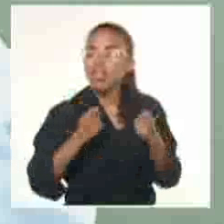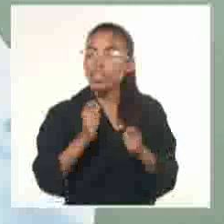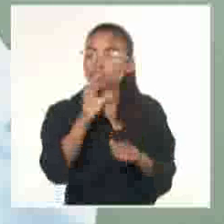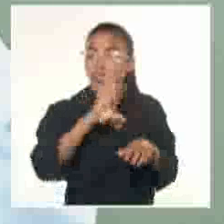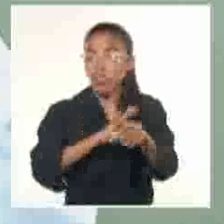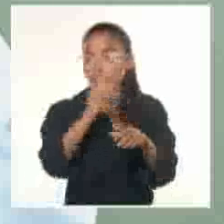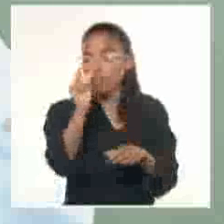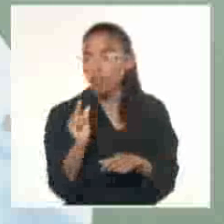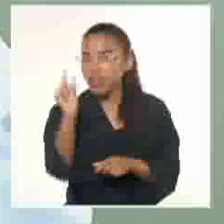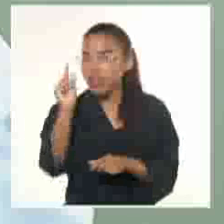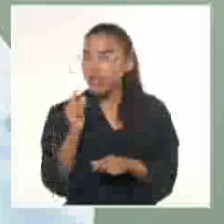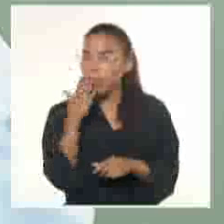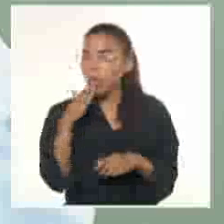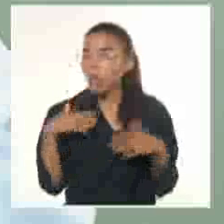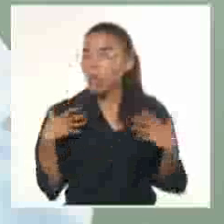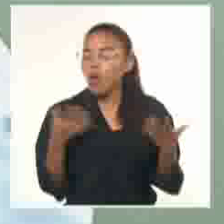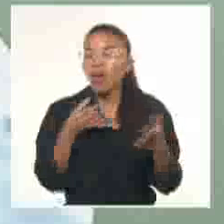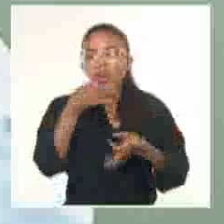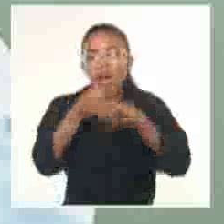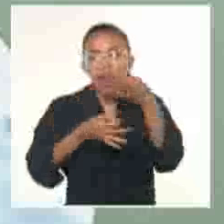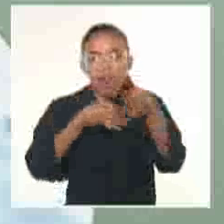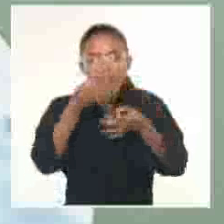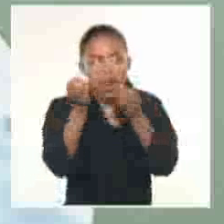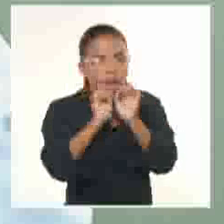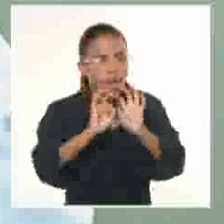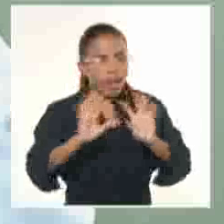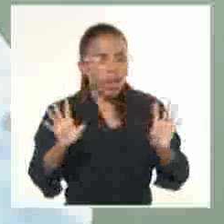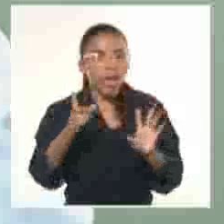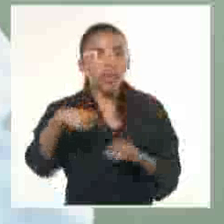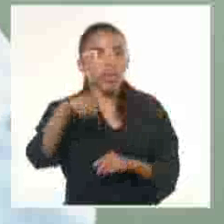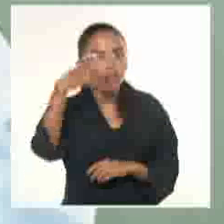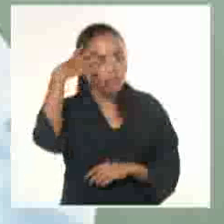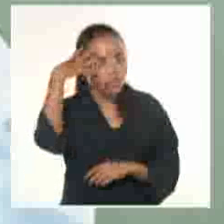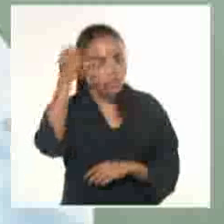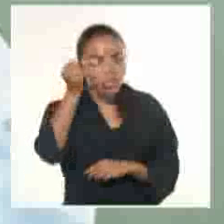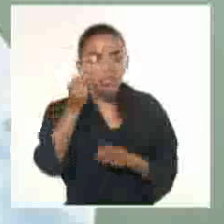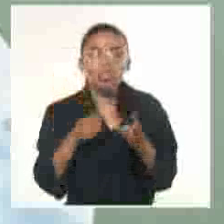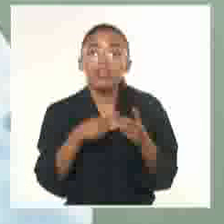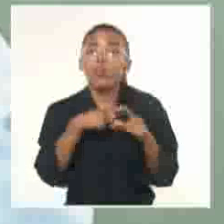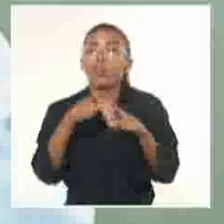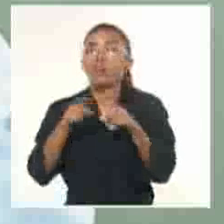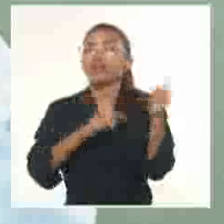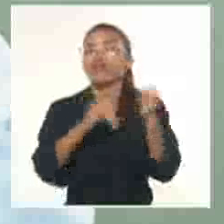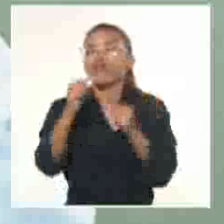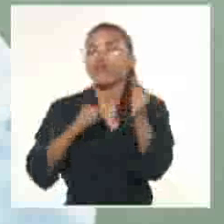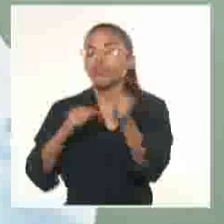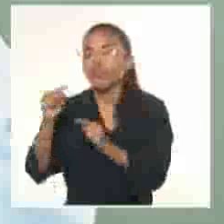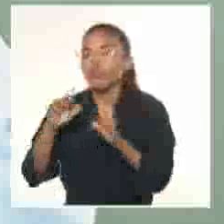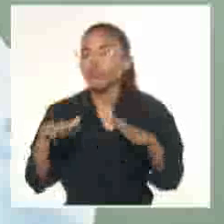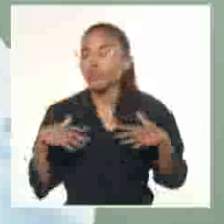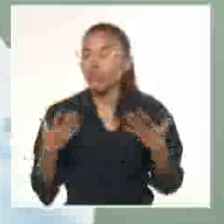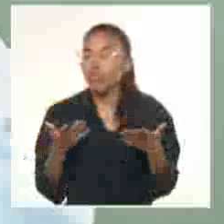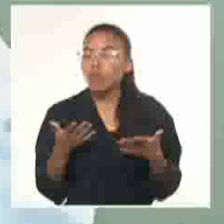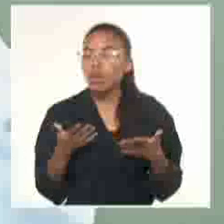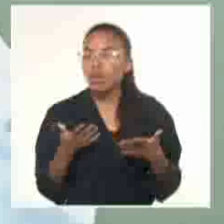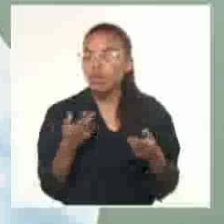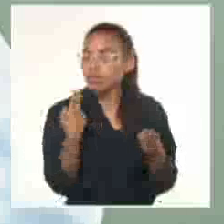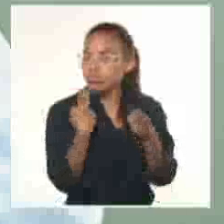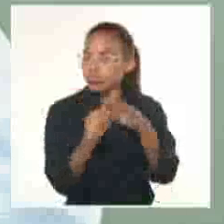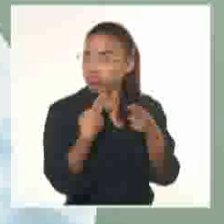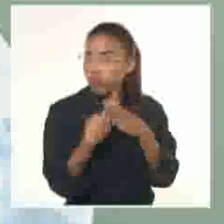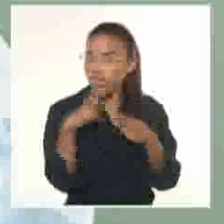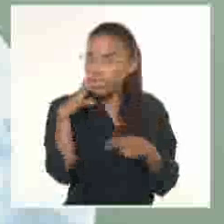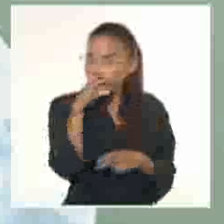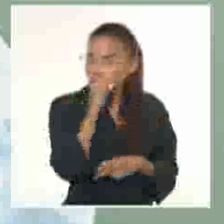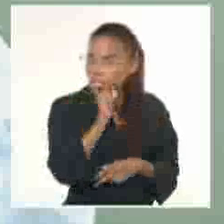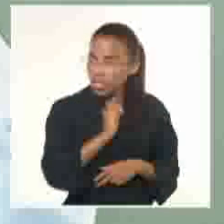de la información clara, comprensible, y también hay otros principios como la confidencialidad, que es el respeto a